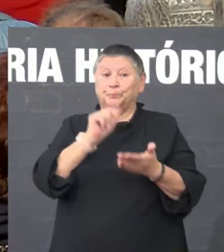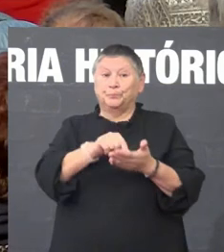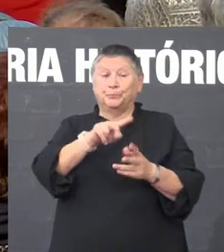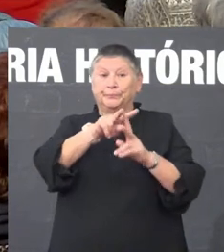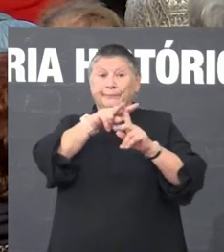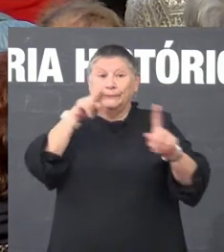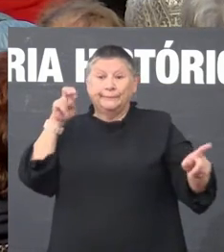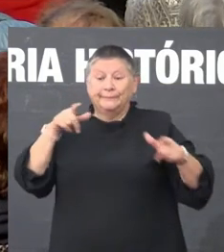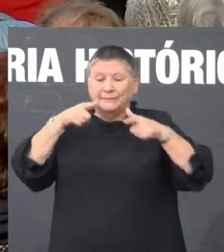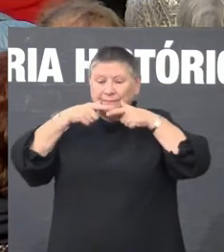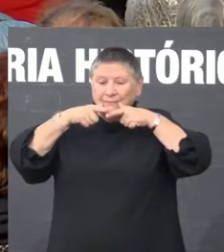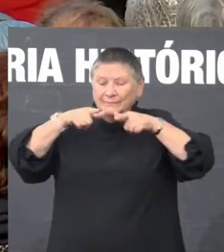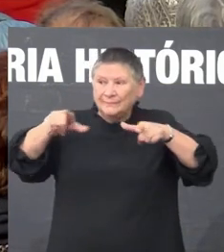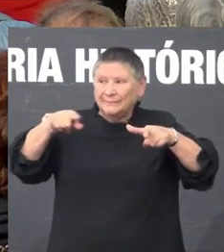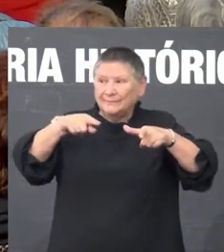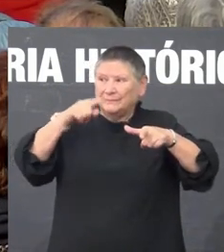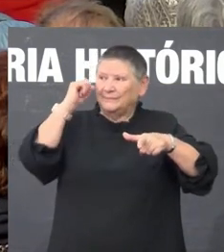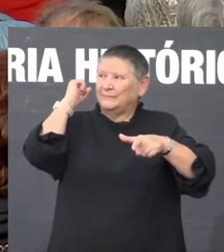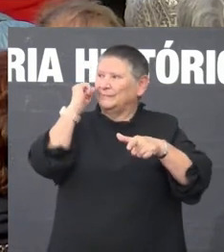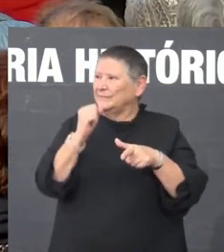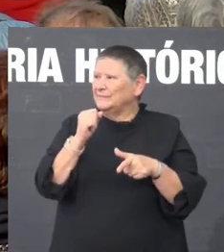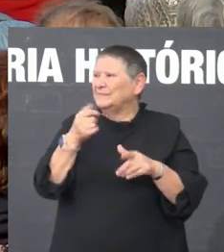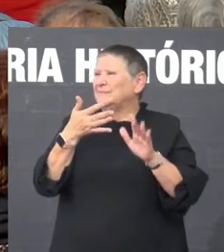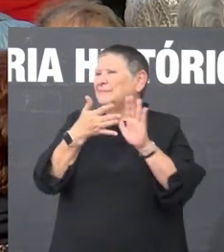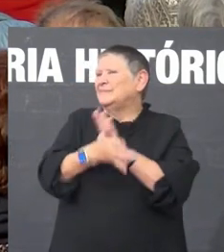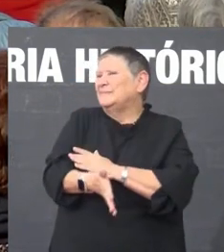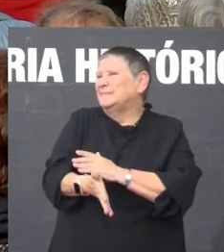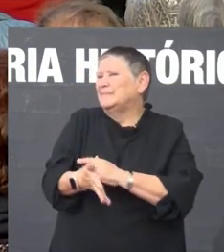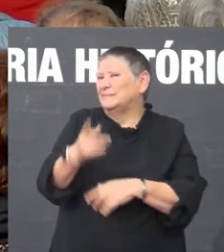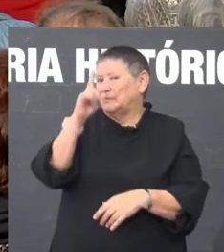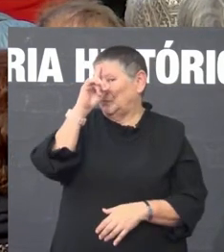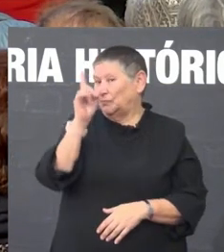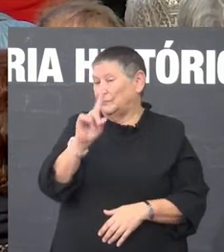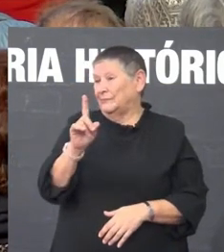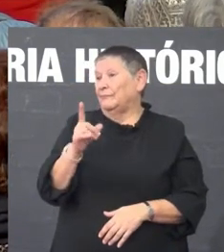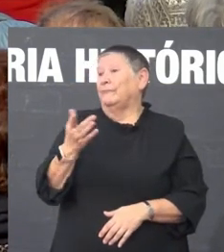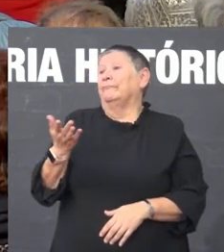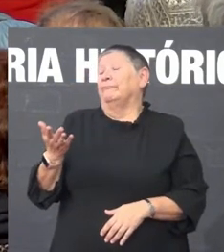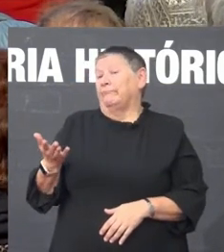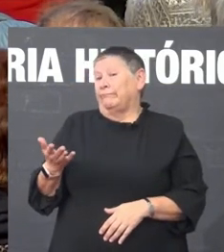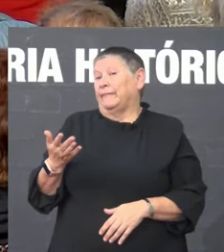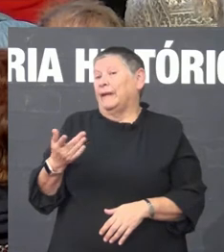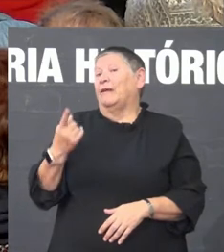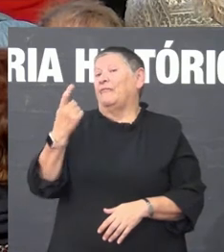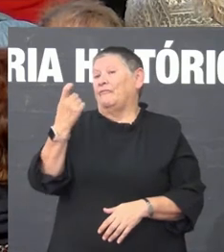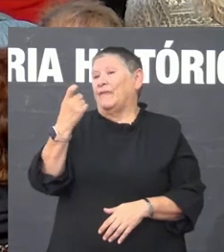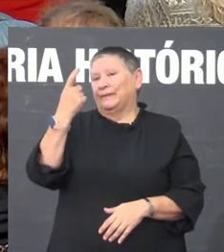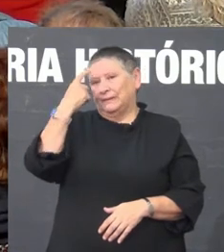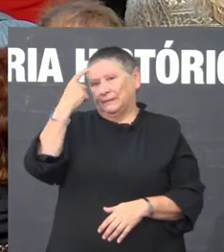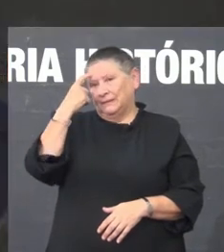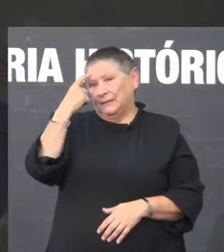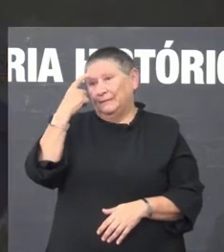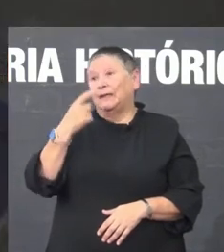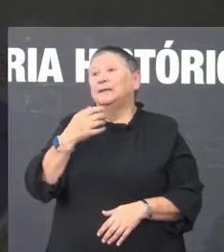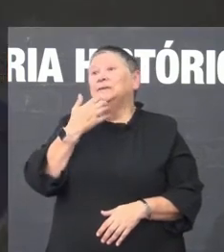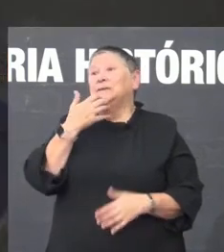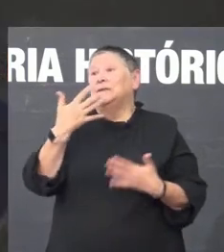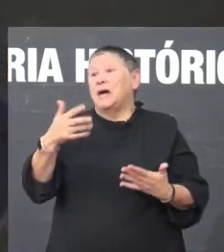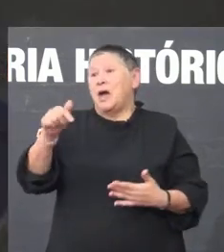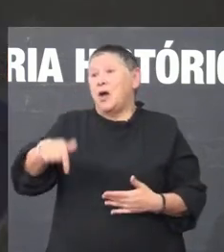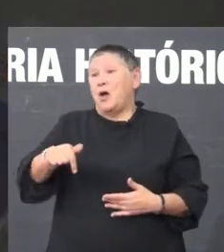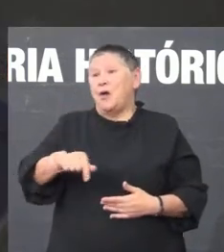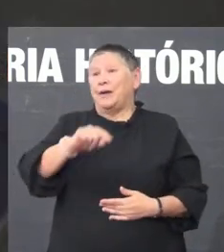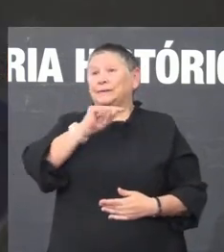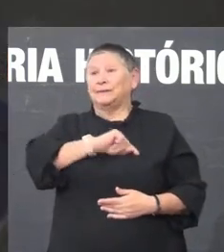que significa el genocidio lingüístico, hoy día el sentimiento español,